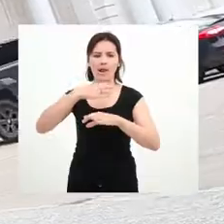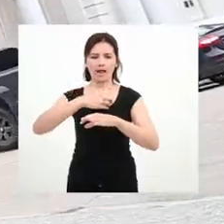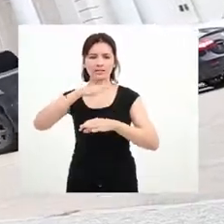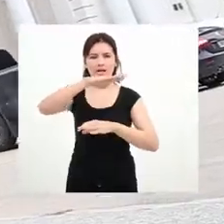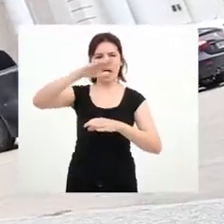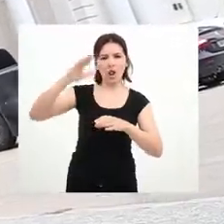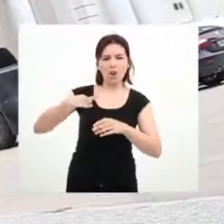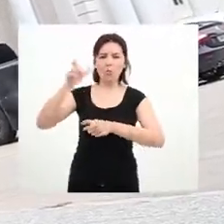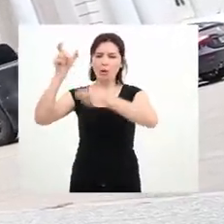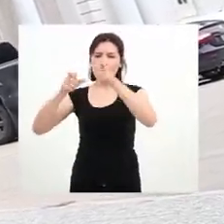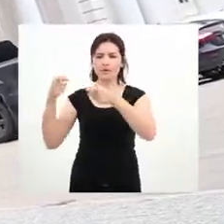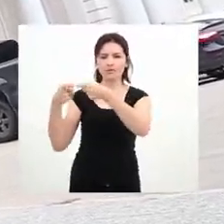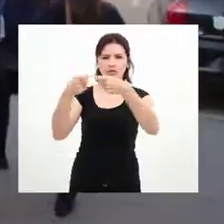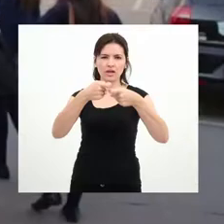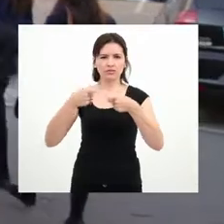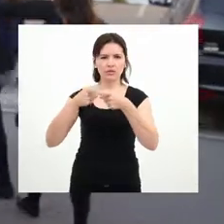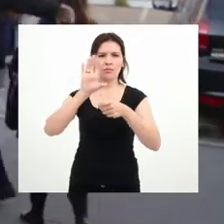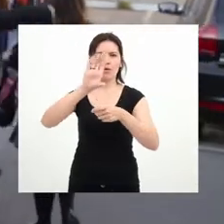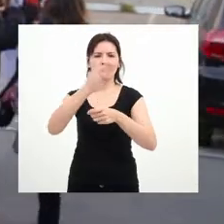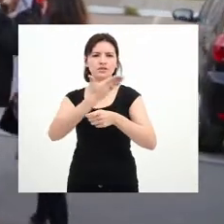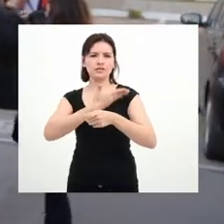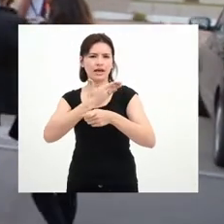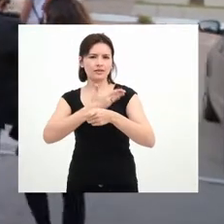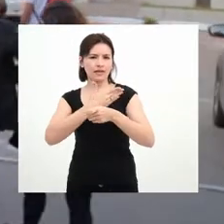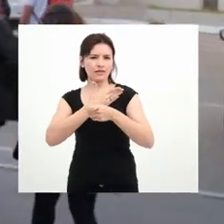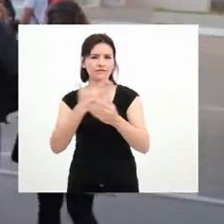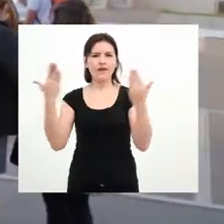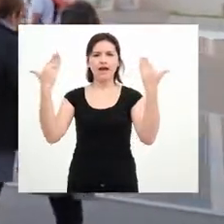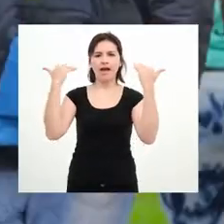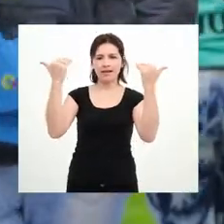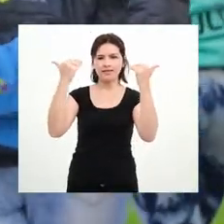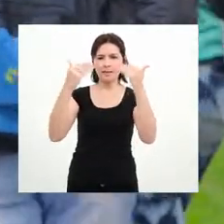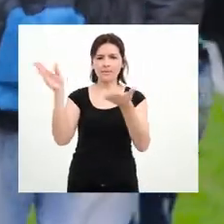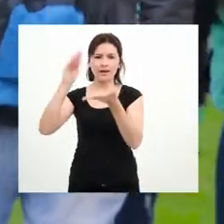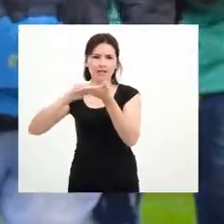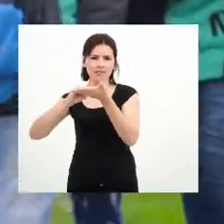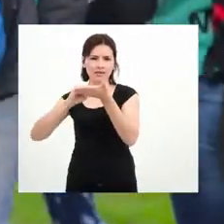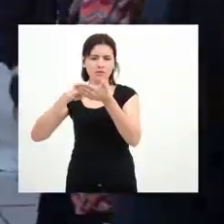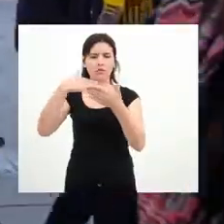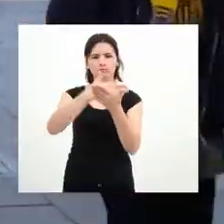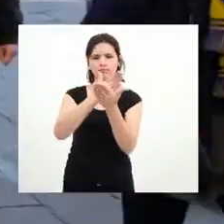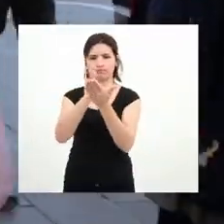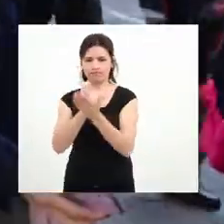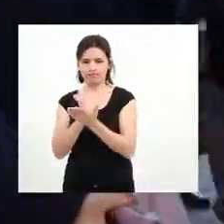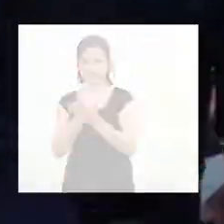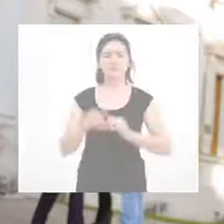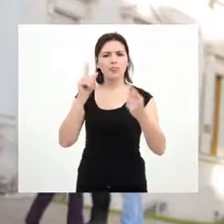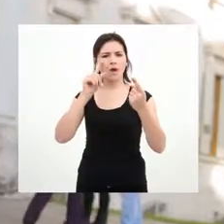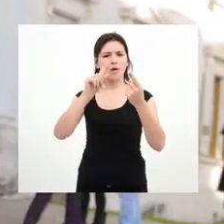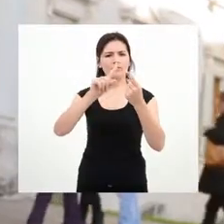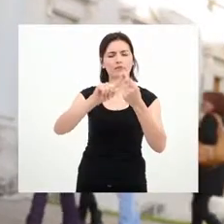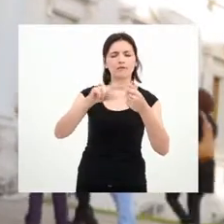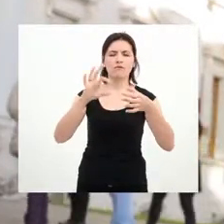Parlamentaria, en el que alumnos de las escuelas o miembros de diferentes organizaciones de la provincia de Santa Fe participan de todas las instancias de una